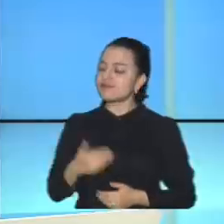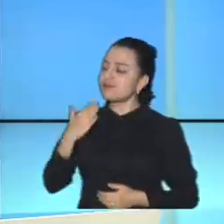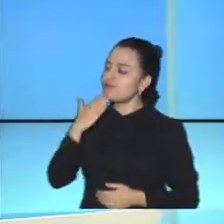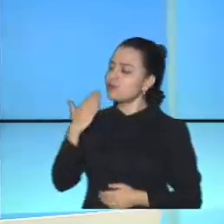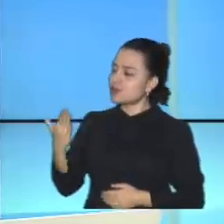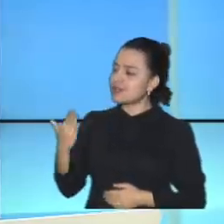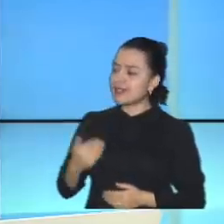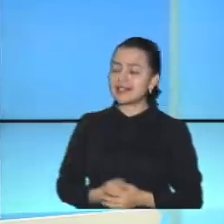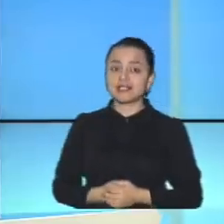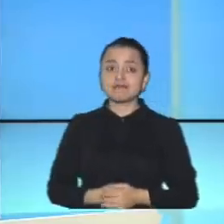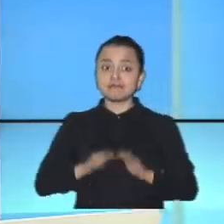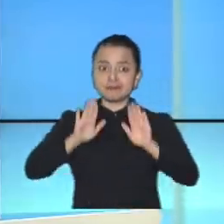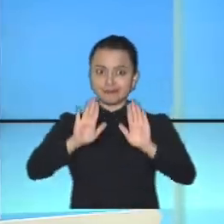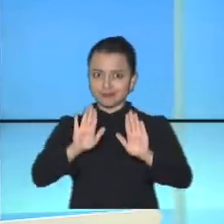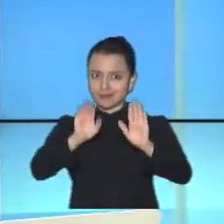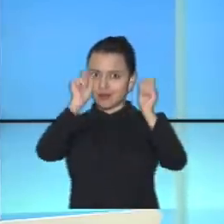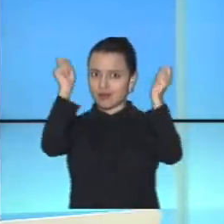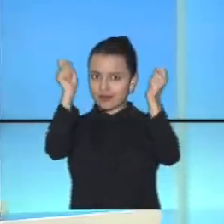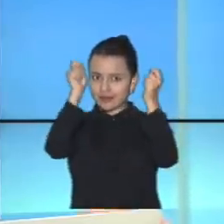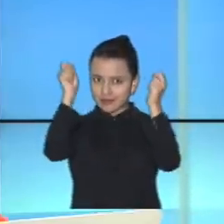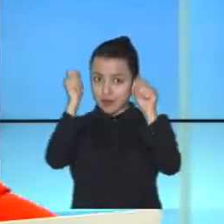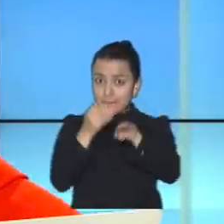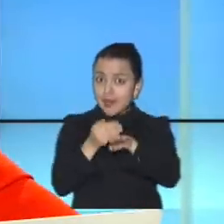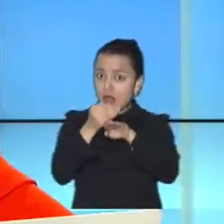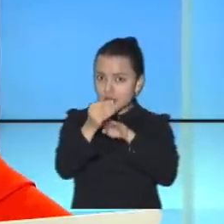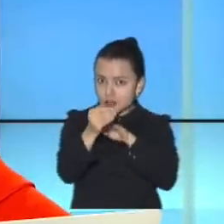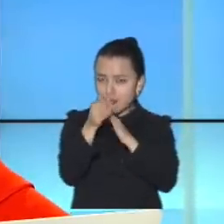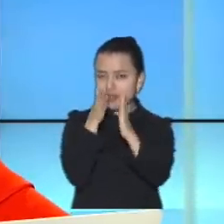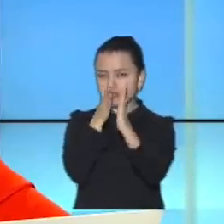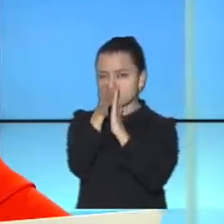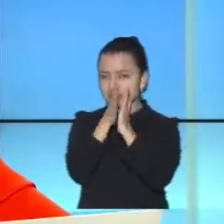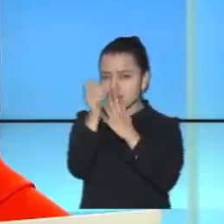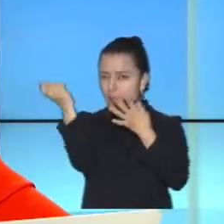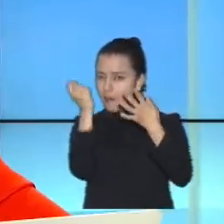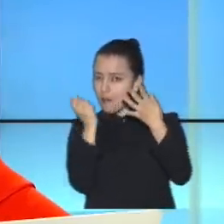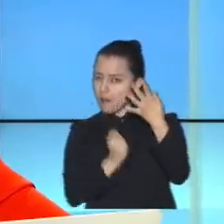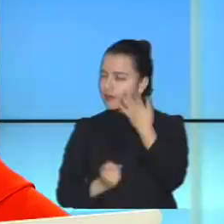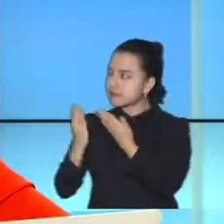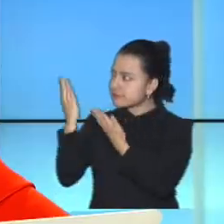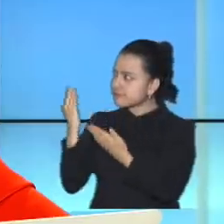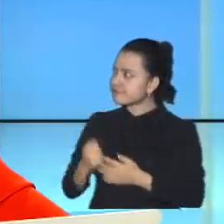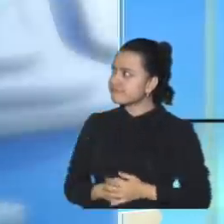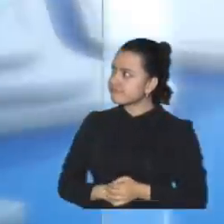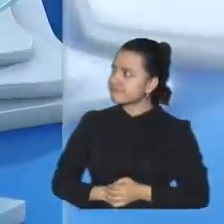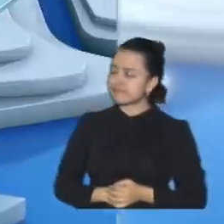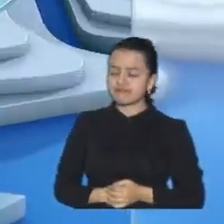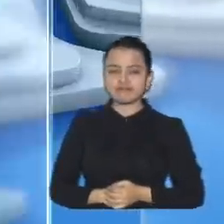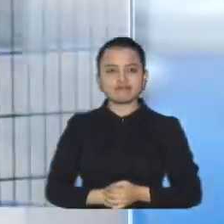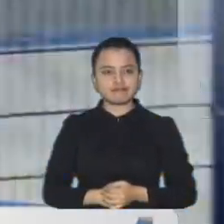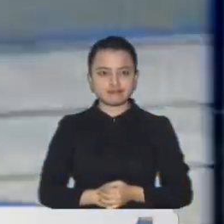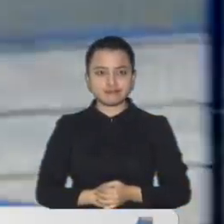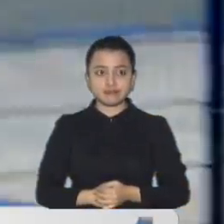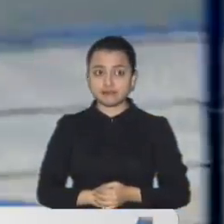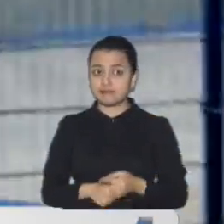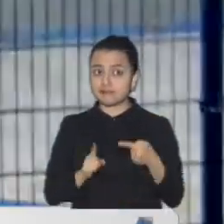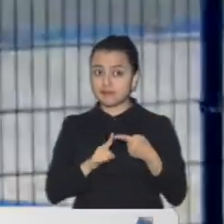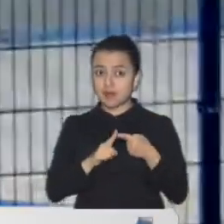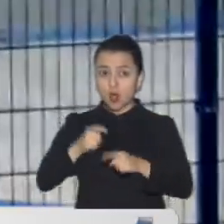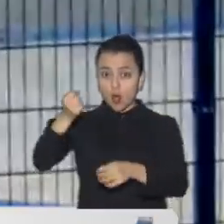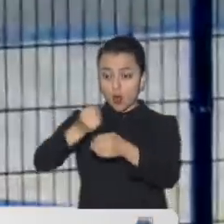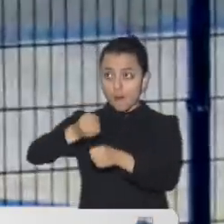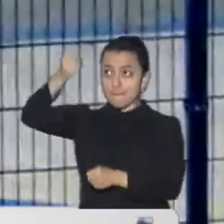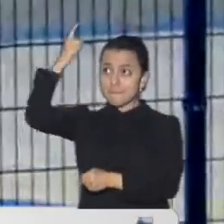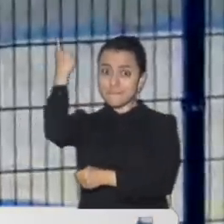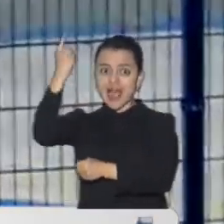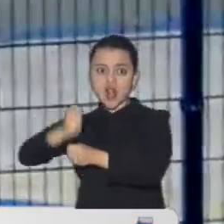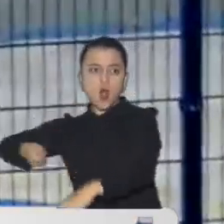muchas gracias. Y con esta información vamos a hacer una pequeña pausa. Pero cuando volvamos a Noticentro 1 CMI. Con un bate agreden a